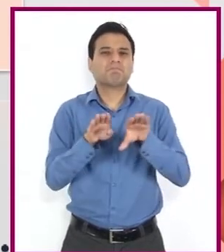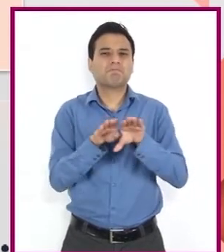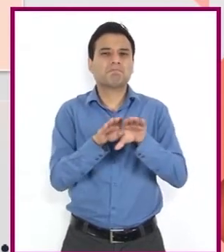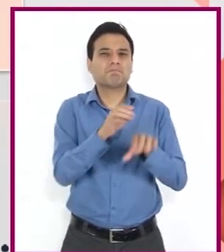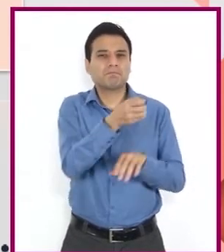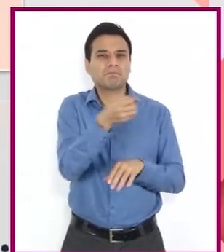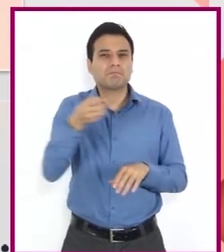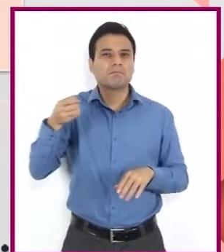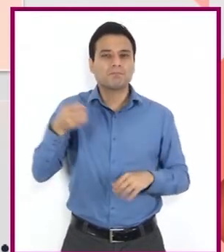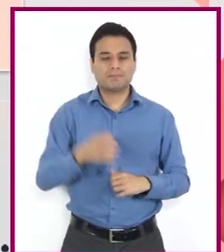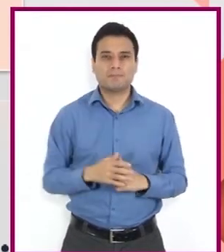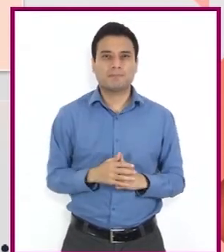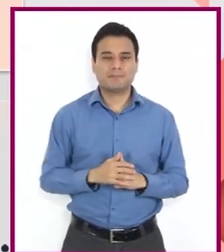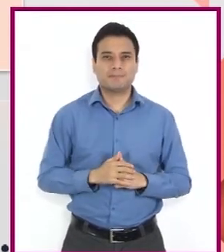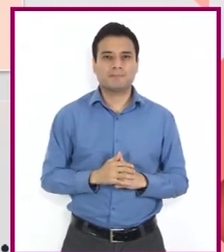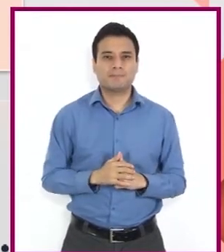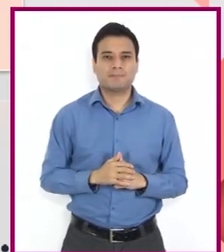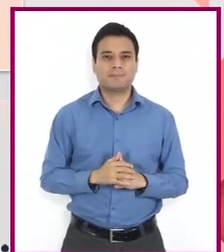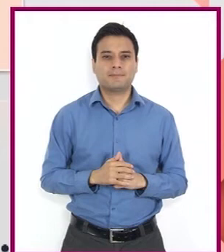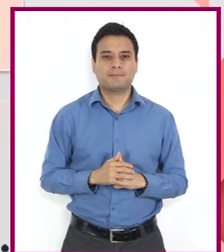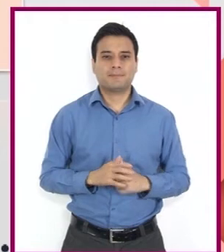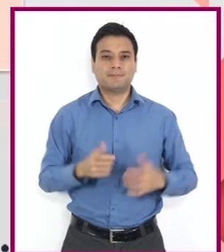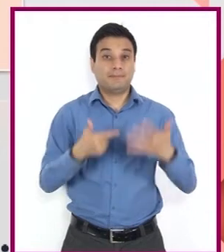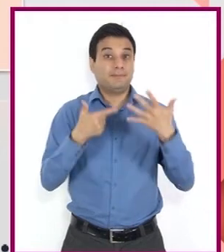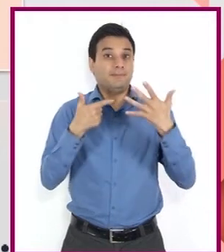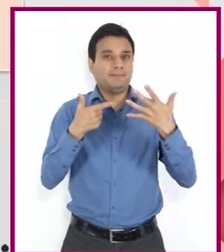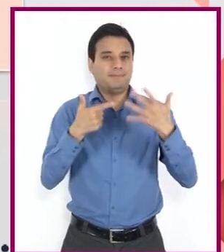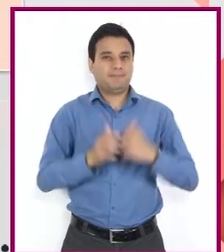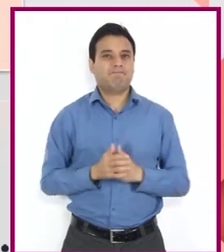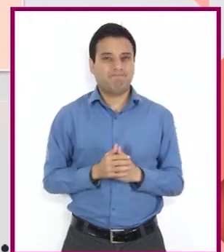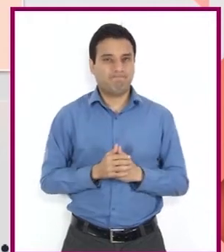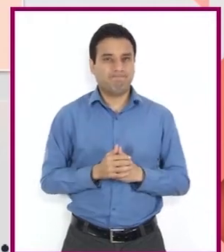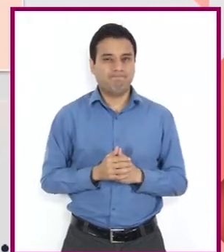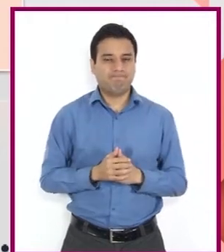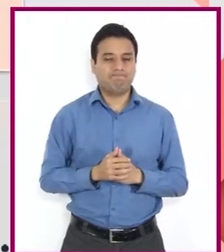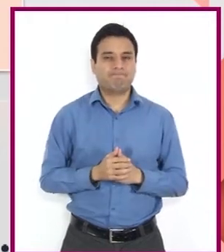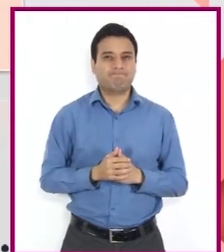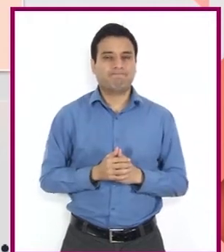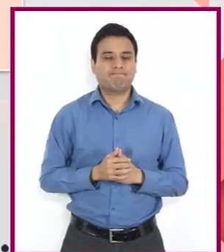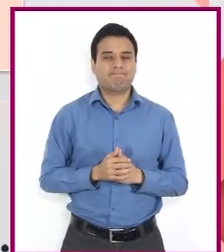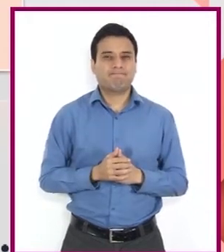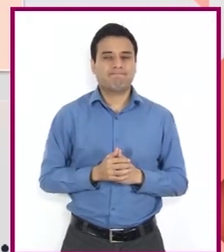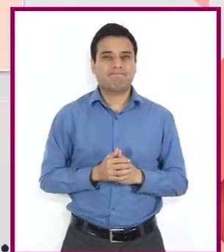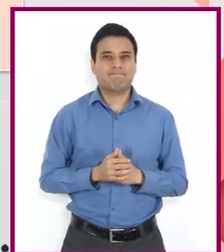distribuyen? 7 del mismo tamaño en una fila.